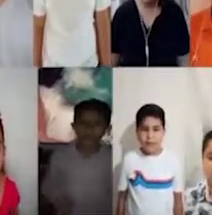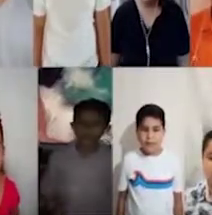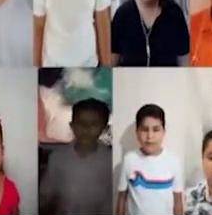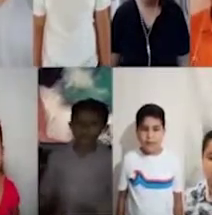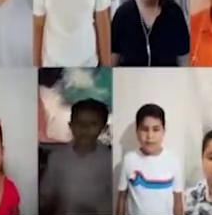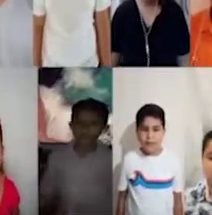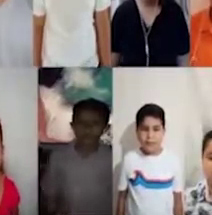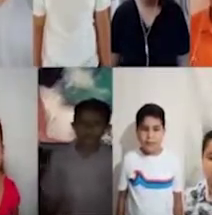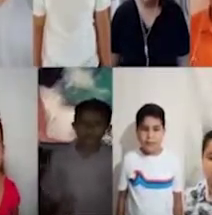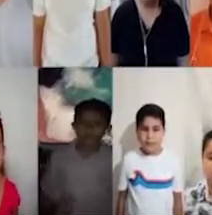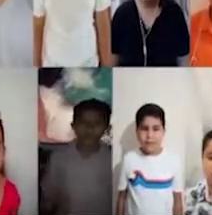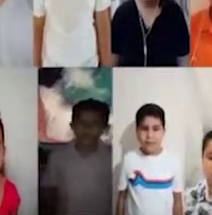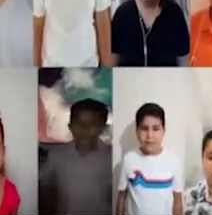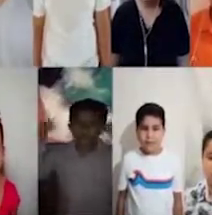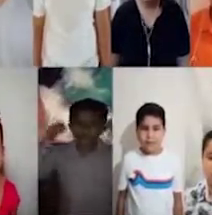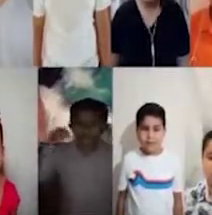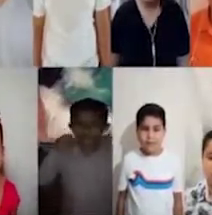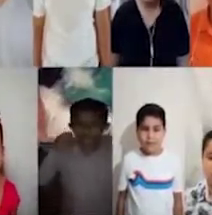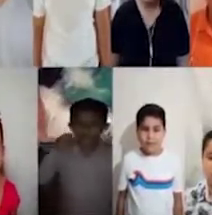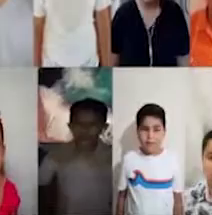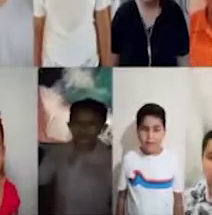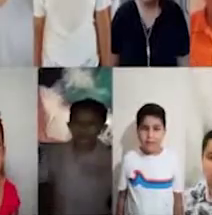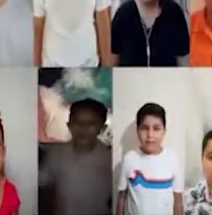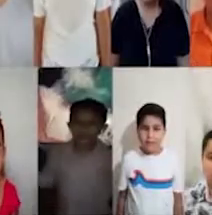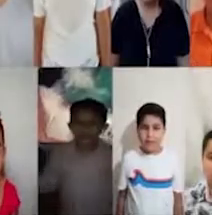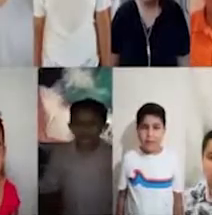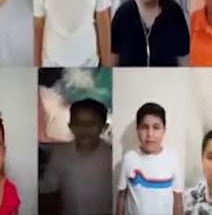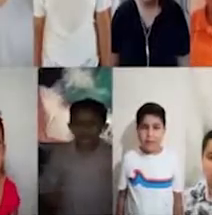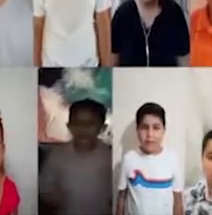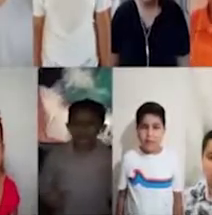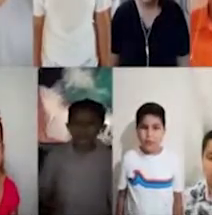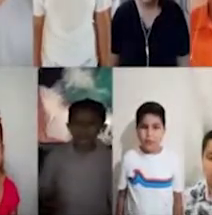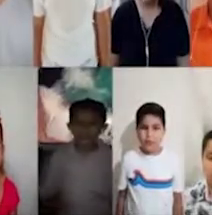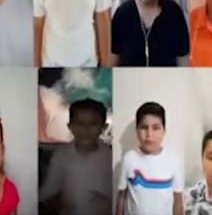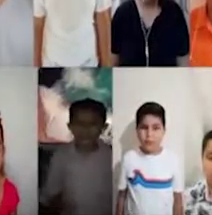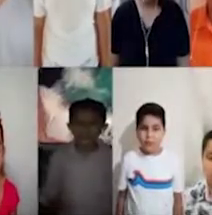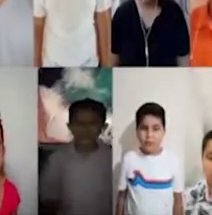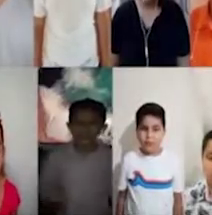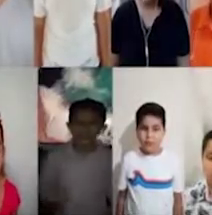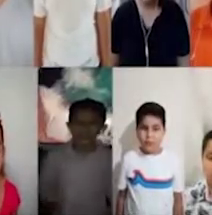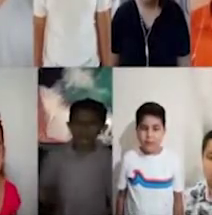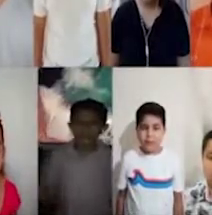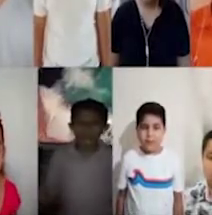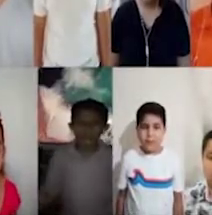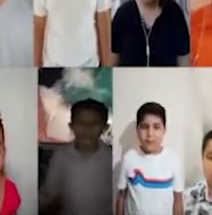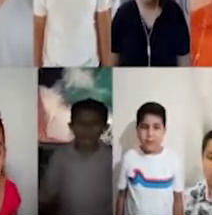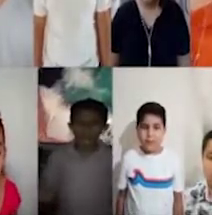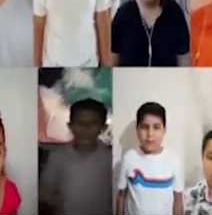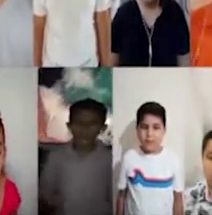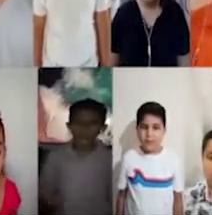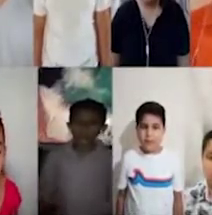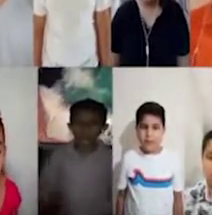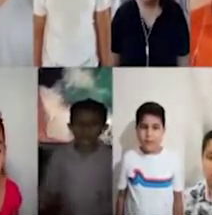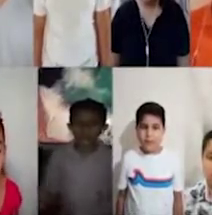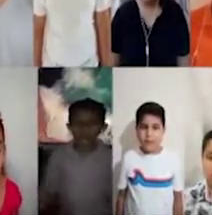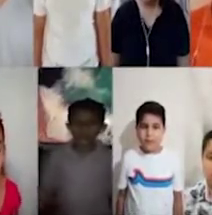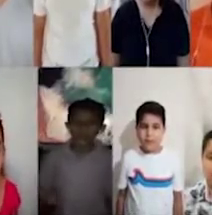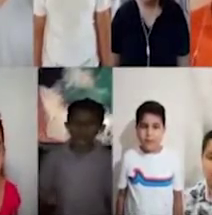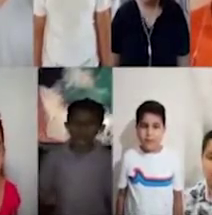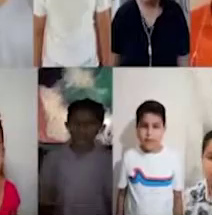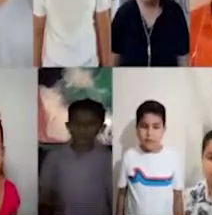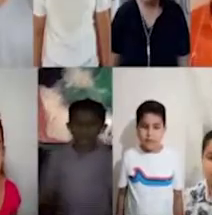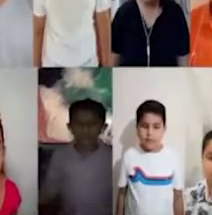blancas olas su carita puede blanquear. La negrita cucurumbe a